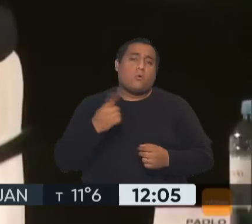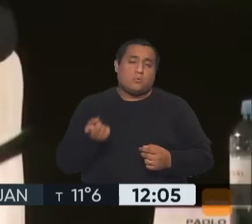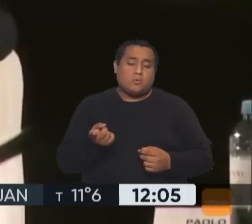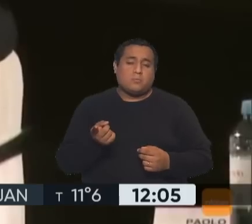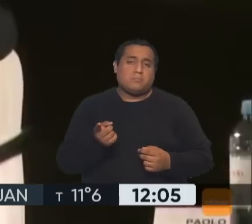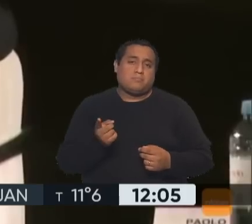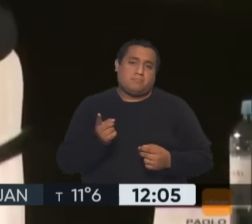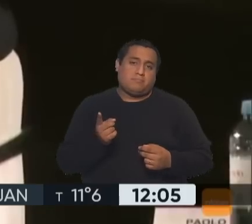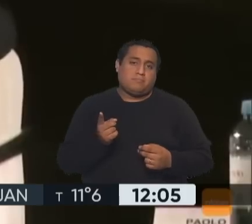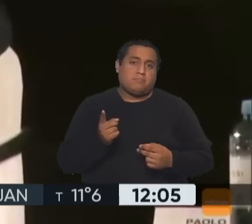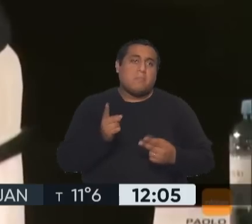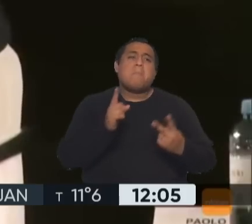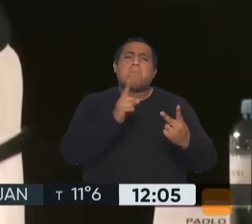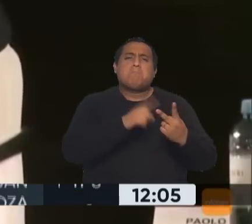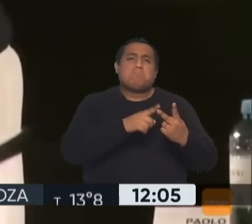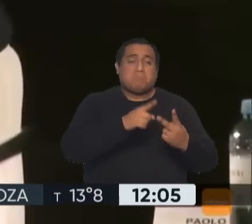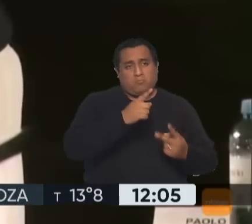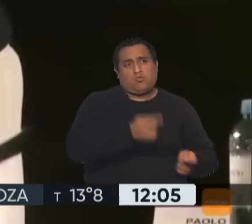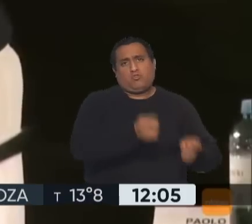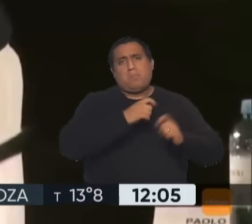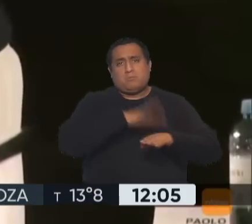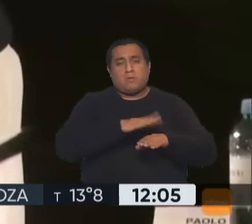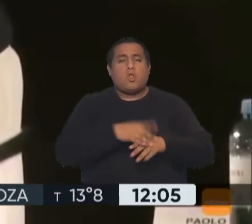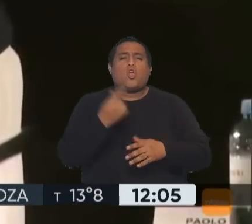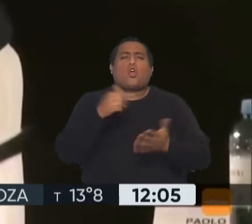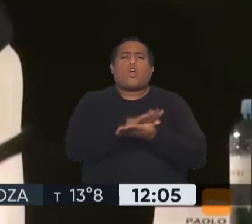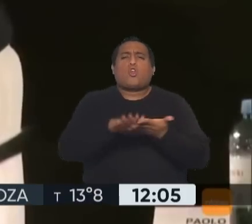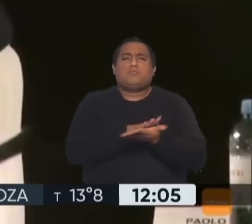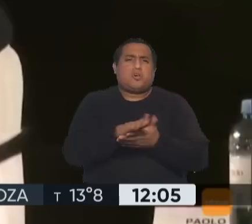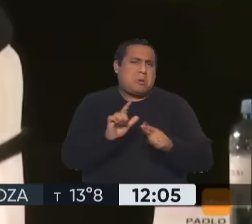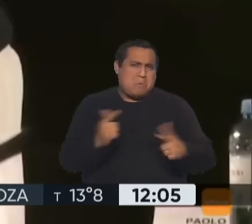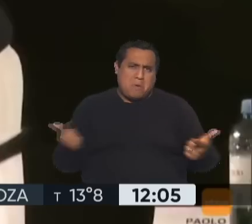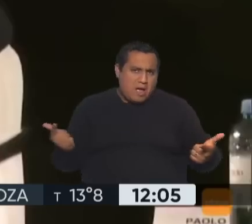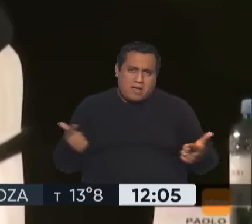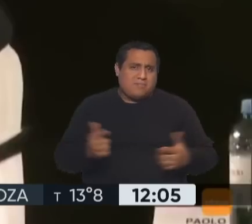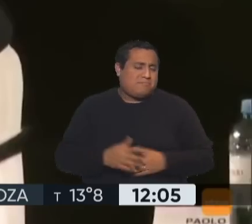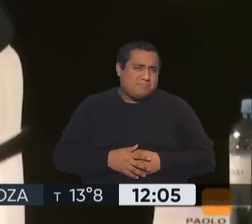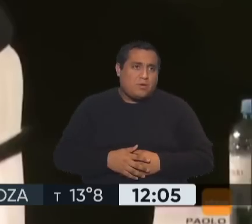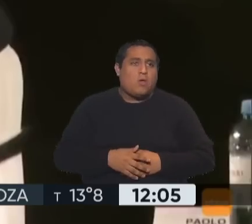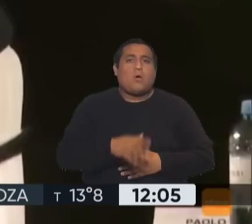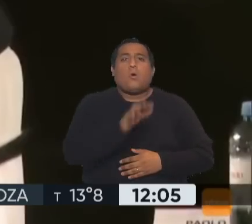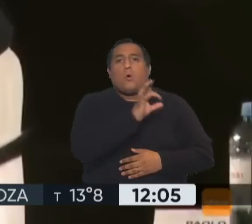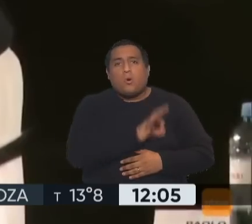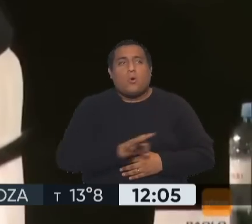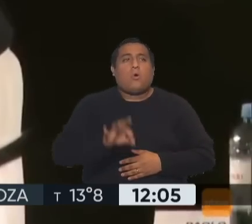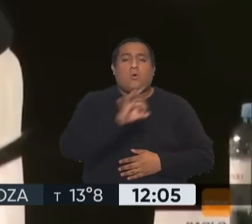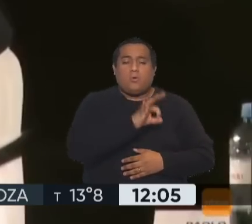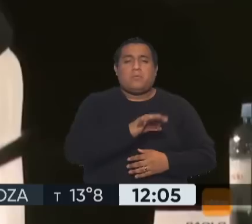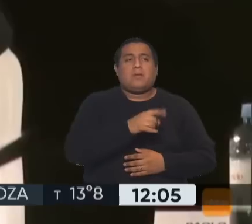sentido común fue asignar a nosotros. No hubo ni hecho de corrupción, ni direccionamiento del